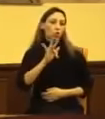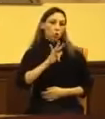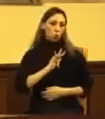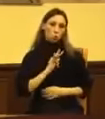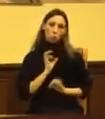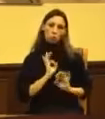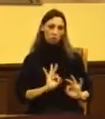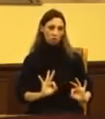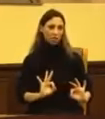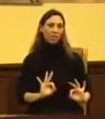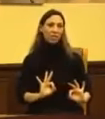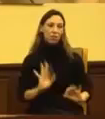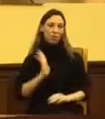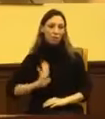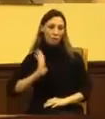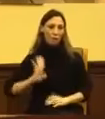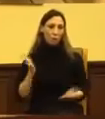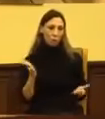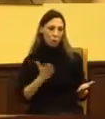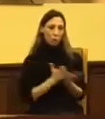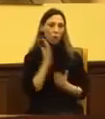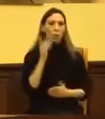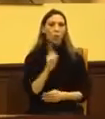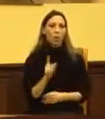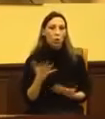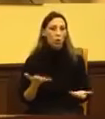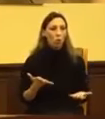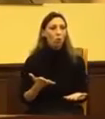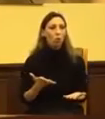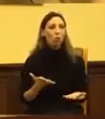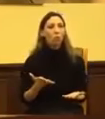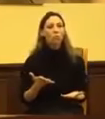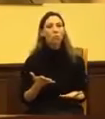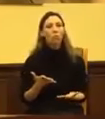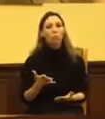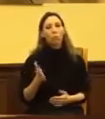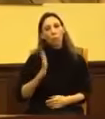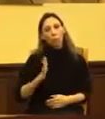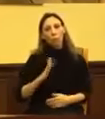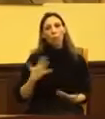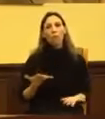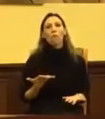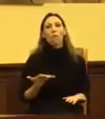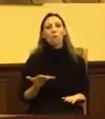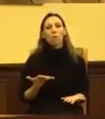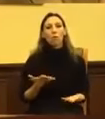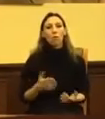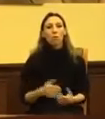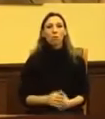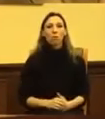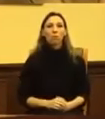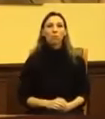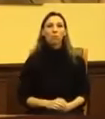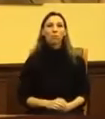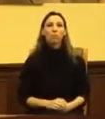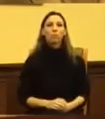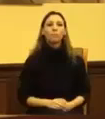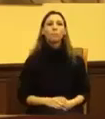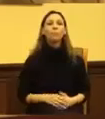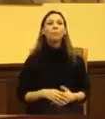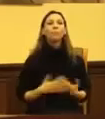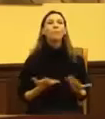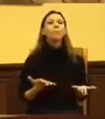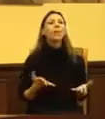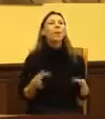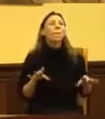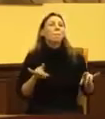Espere un momento, por favor. Por favor, ¿quiere dejar entrar en debate? Es que usted siempre es la misma. Déjele hablar. Gracias. ¿Eso de qué